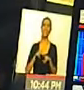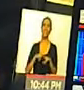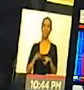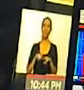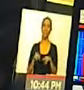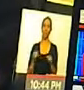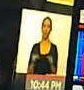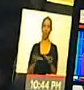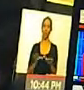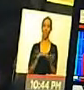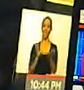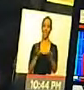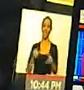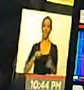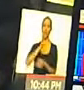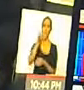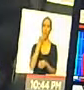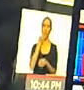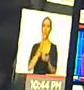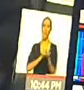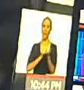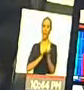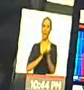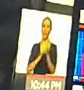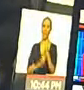los aviones, come jabón y caga espuma.